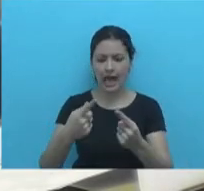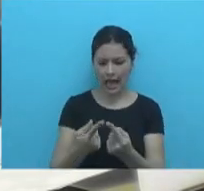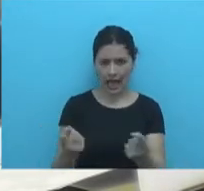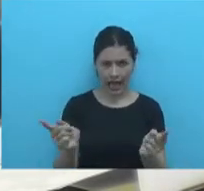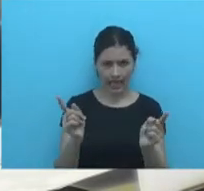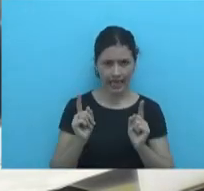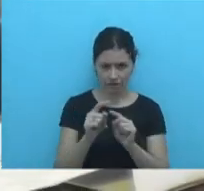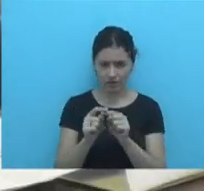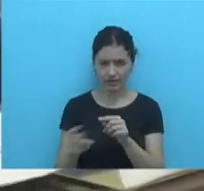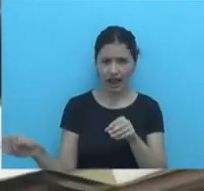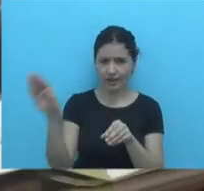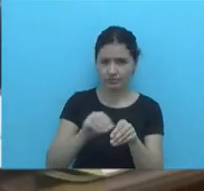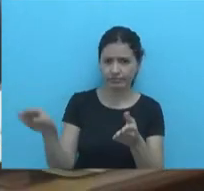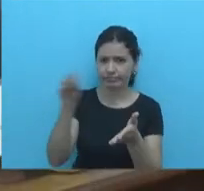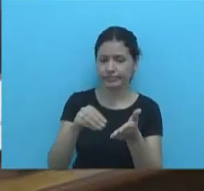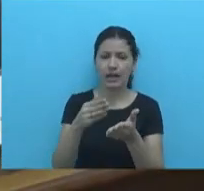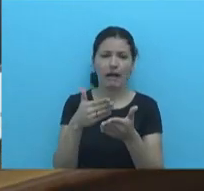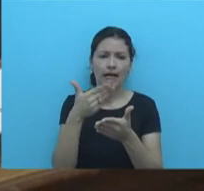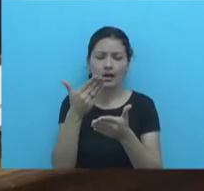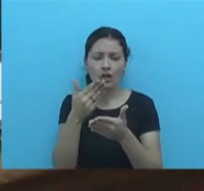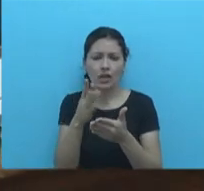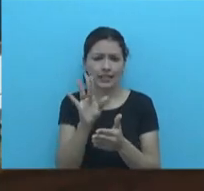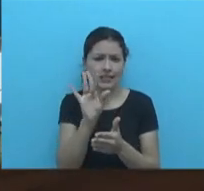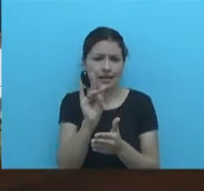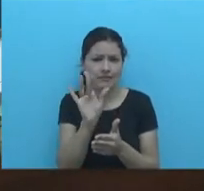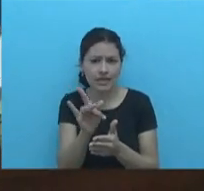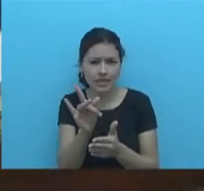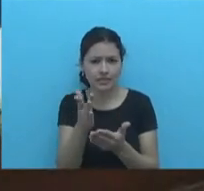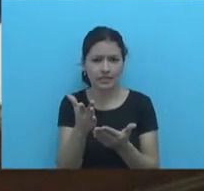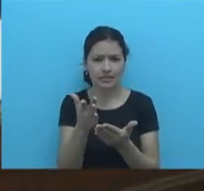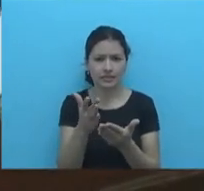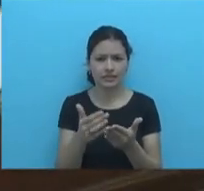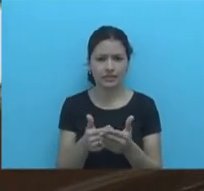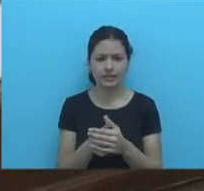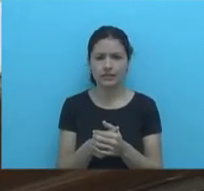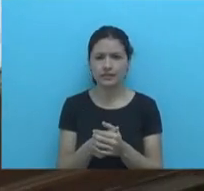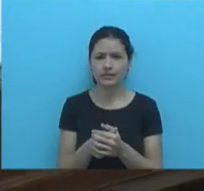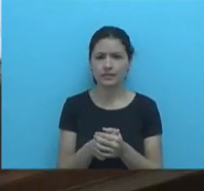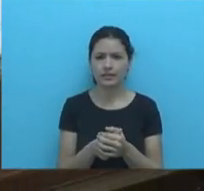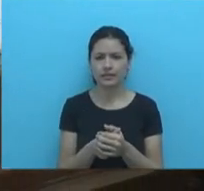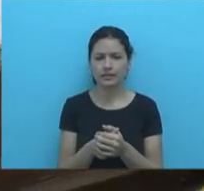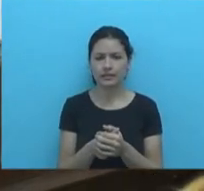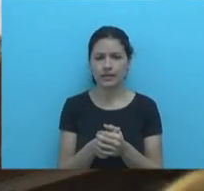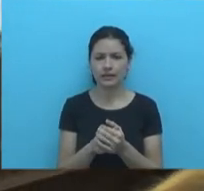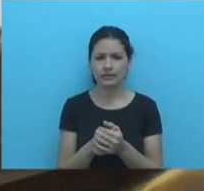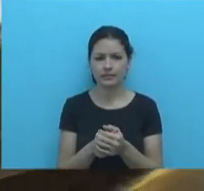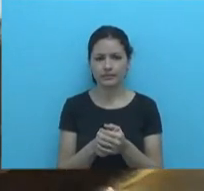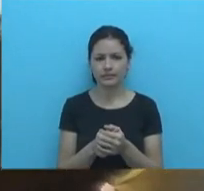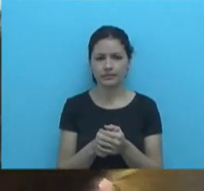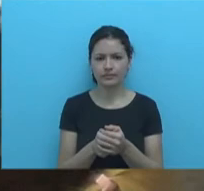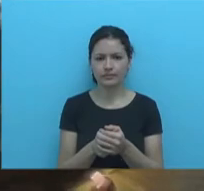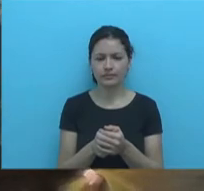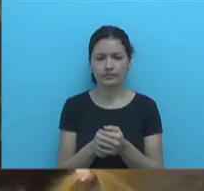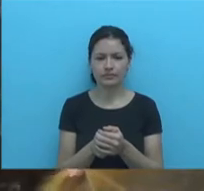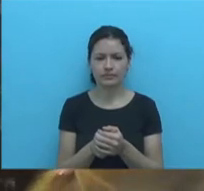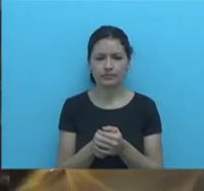si es en una familia entera, también darle mucha bicicleta igual sigue siendo un tema complicado. Si una persona